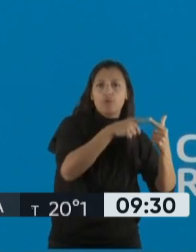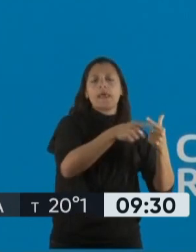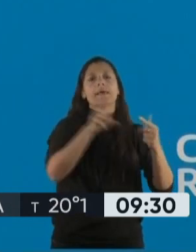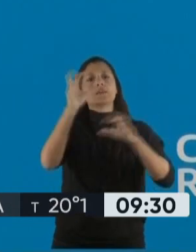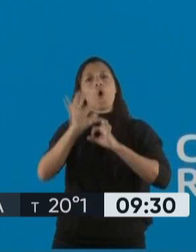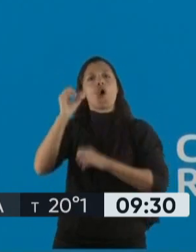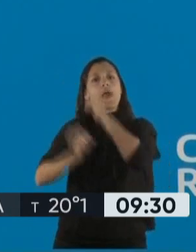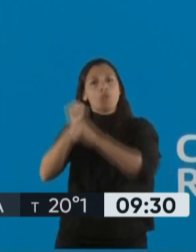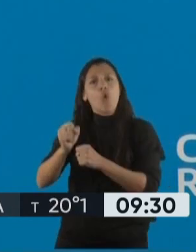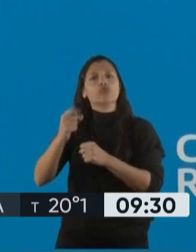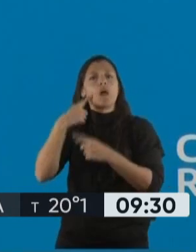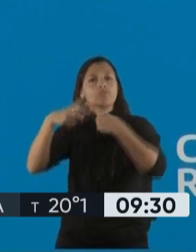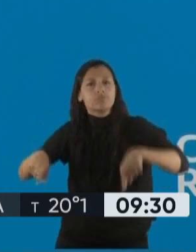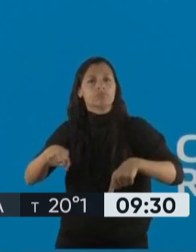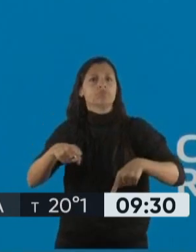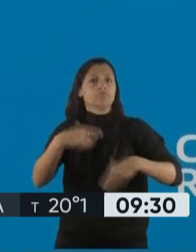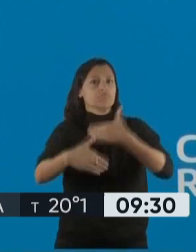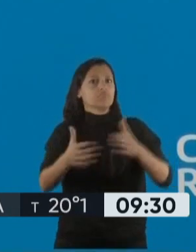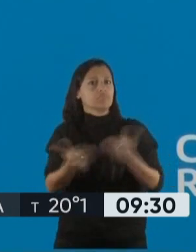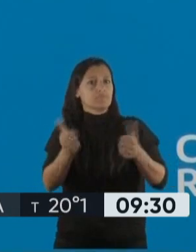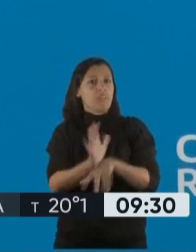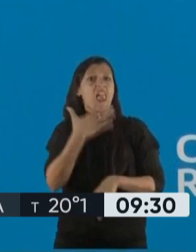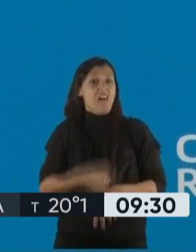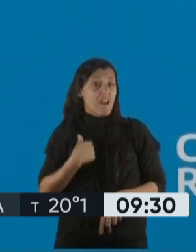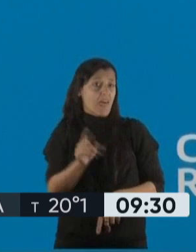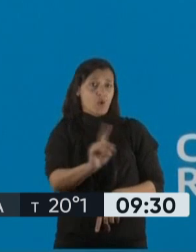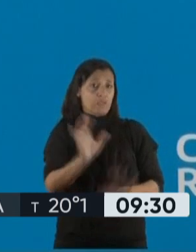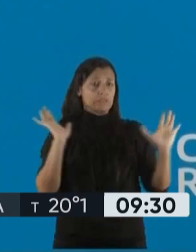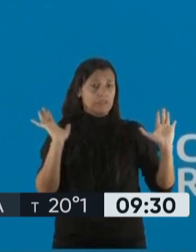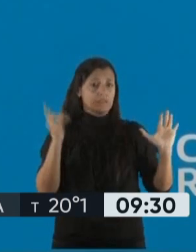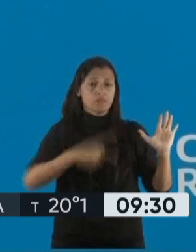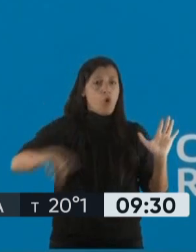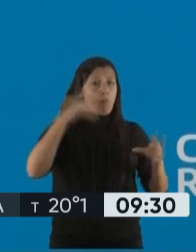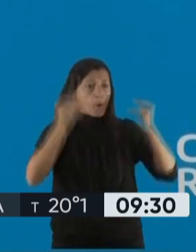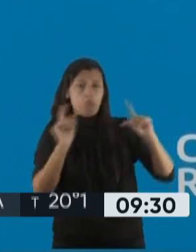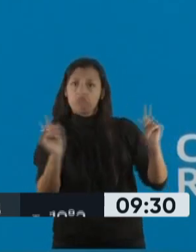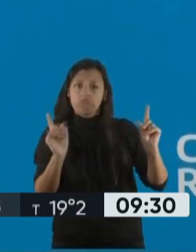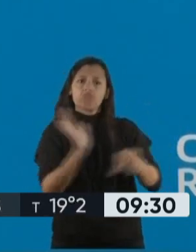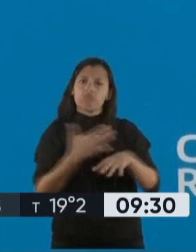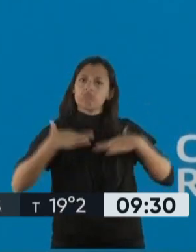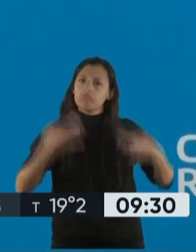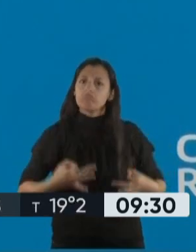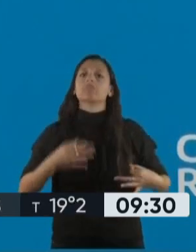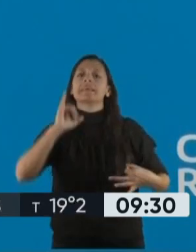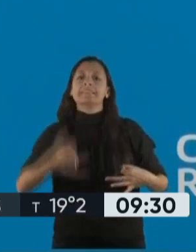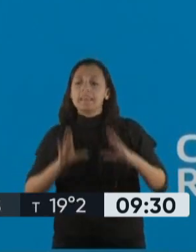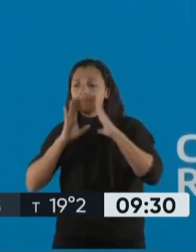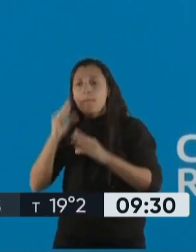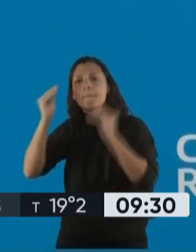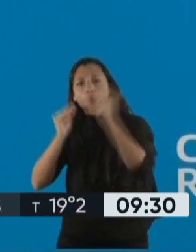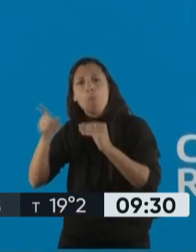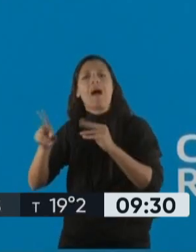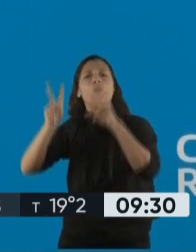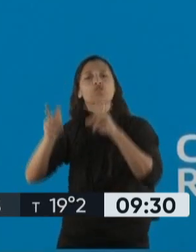industria del conocimiento. Así que no, la verdad es que no tenemos ninguna preocupación con respecto a eso. Sí tenemos una preocupación de que